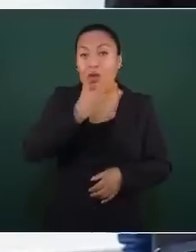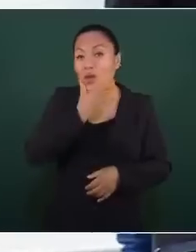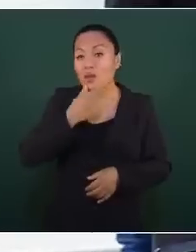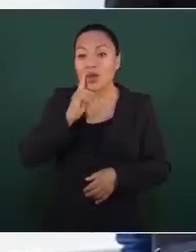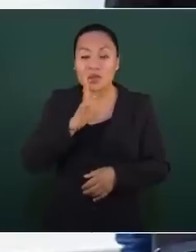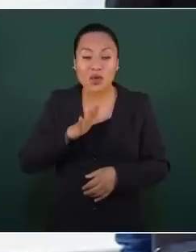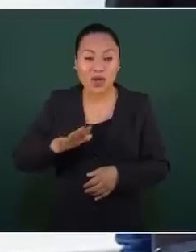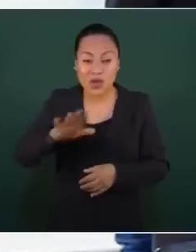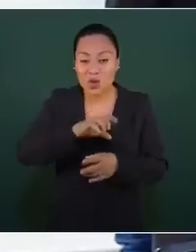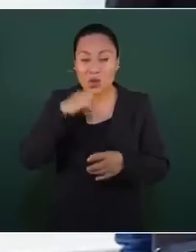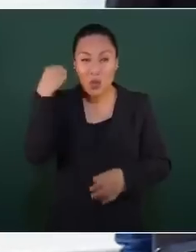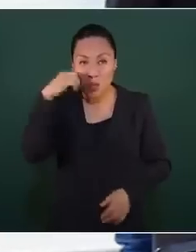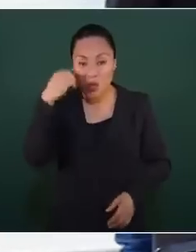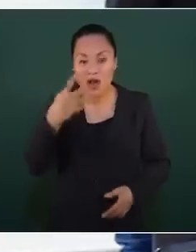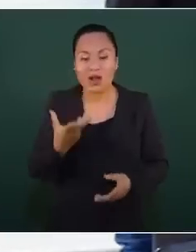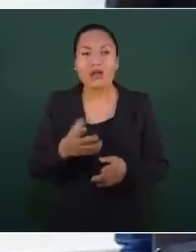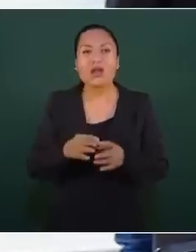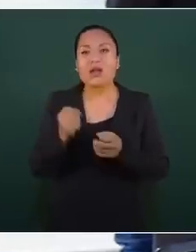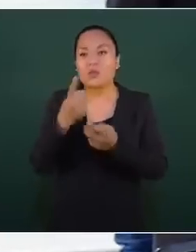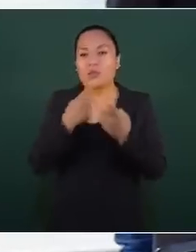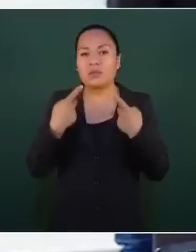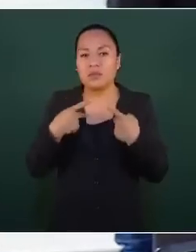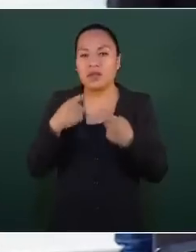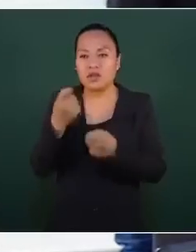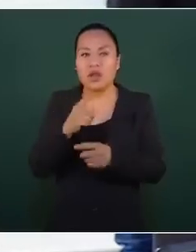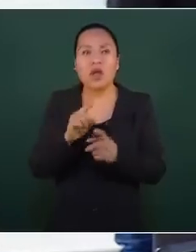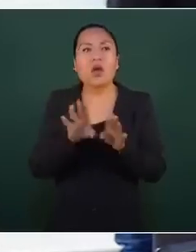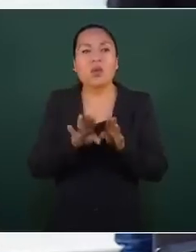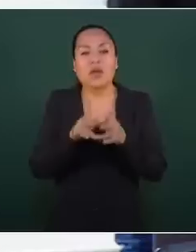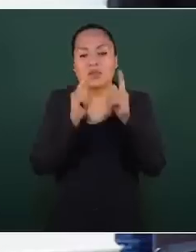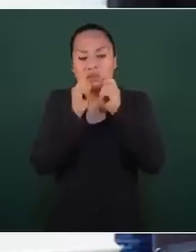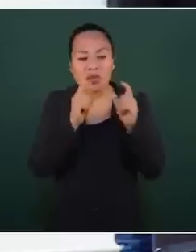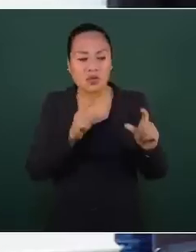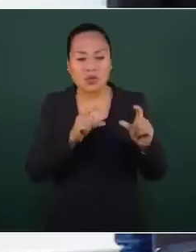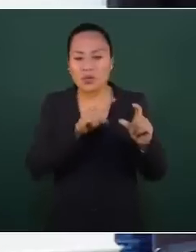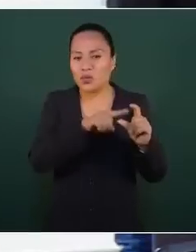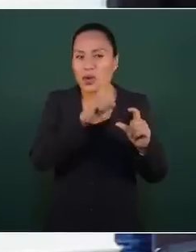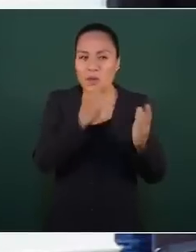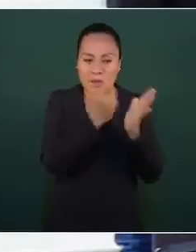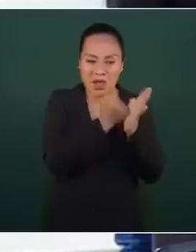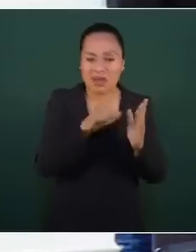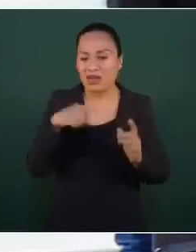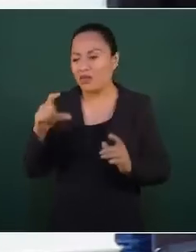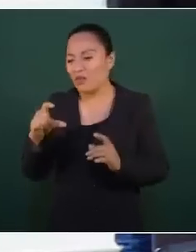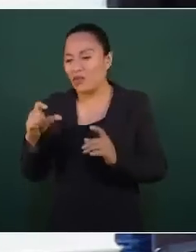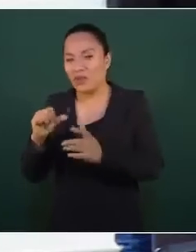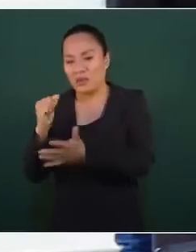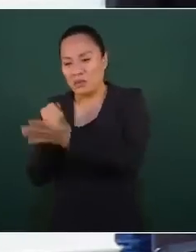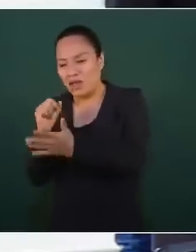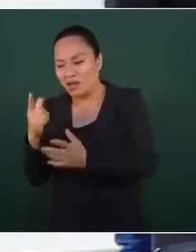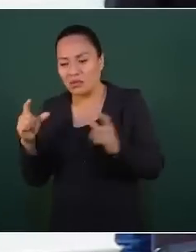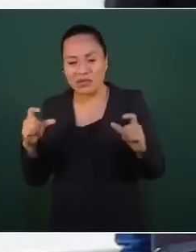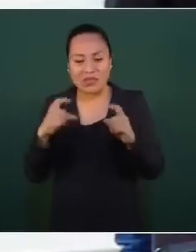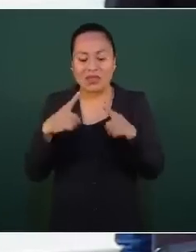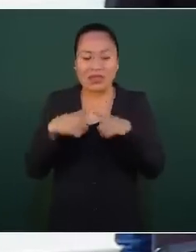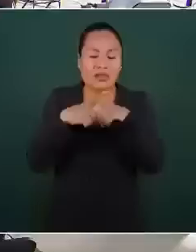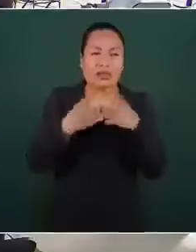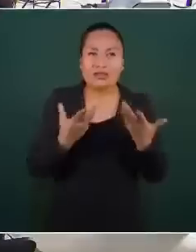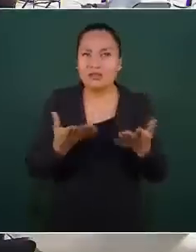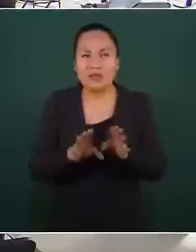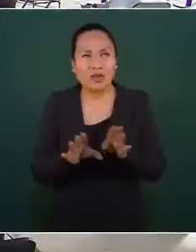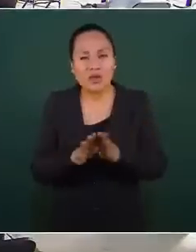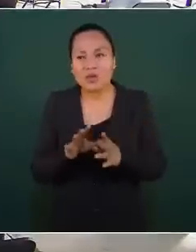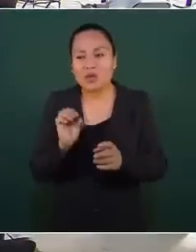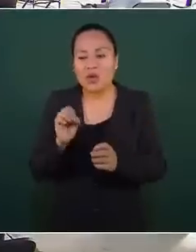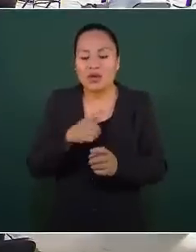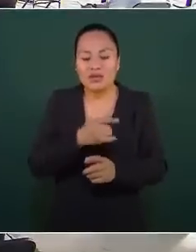aplicando otra dosis o están combinando vacunas porque tienen desconfianza de ciertas vacunas de algún origen? Esto